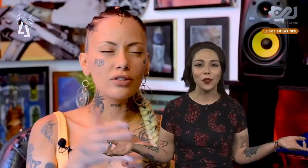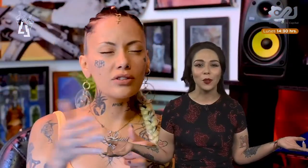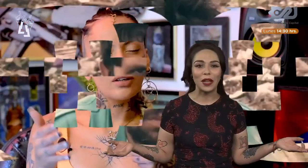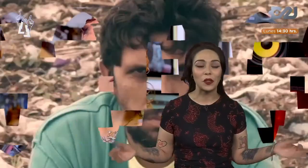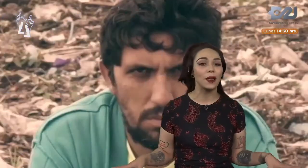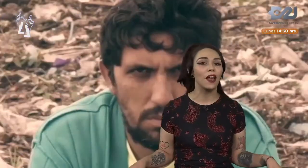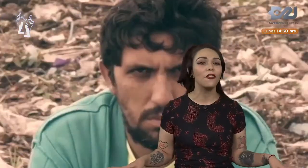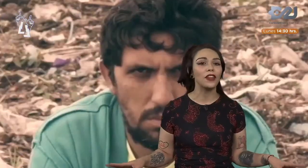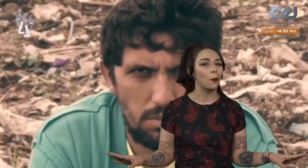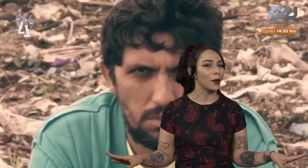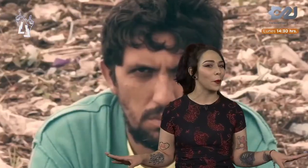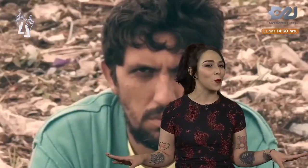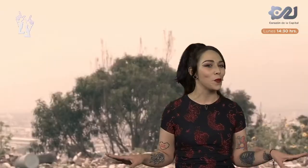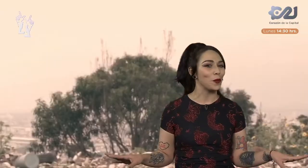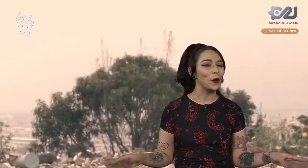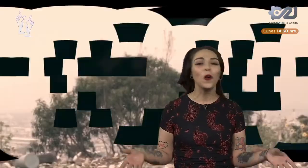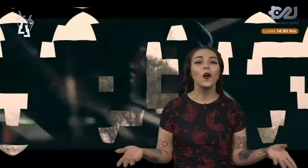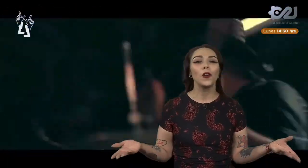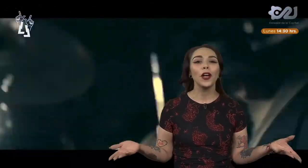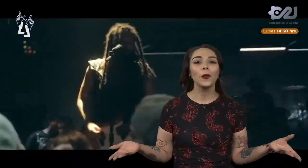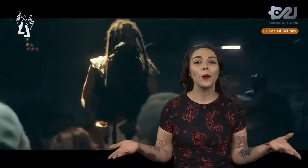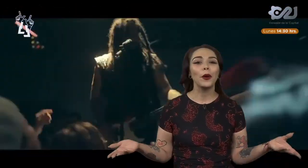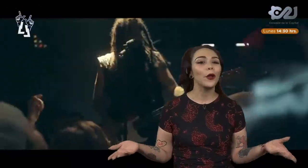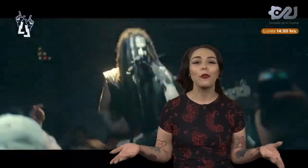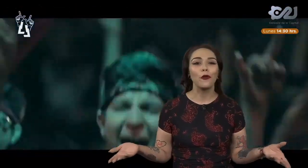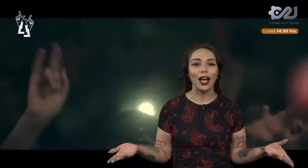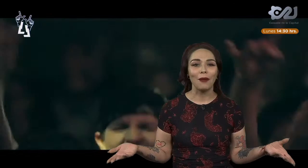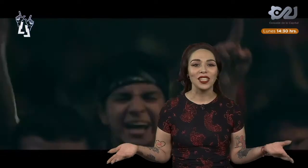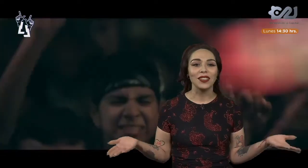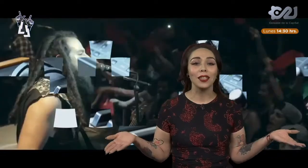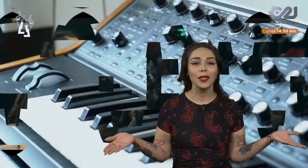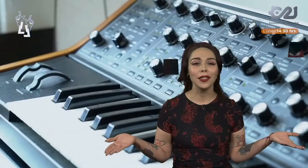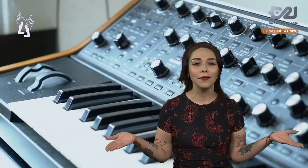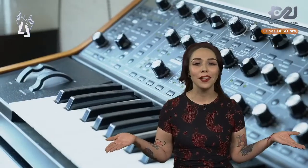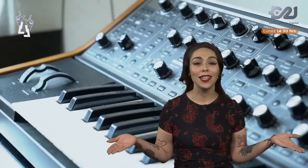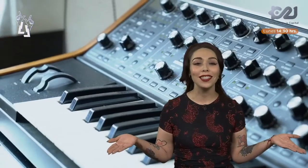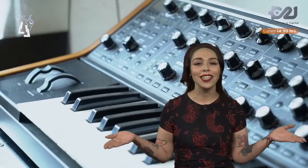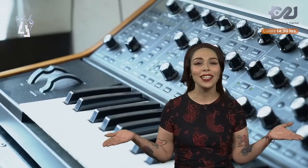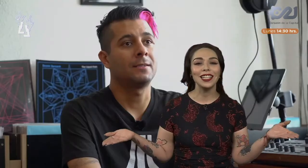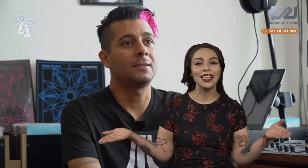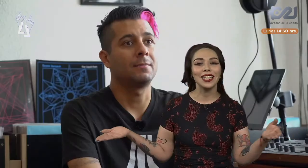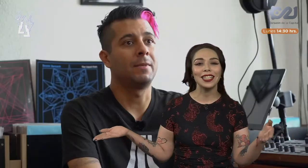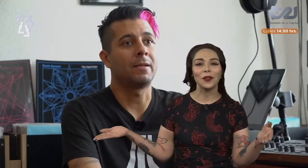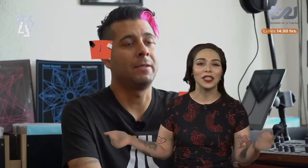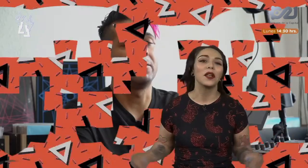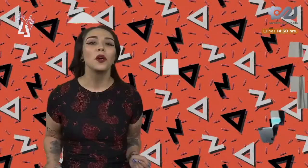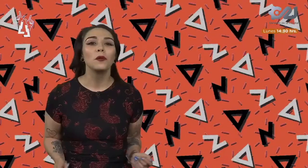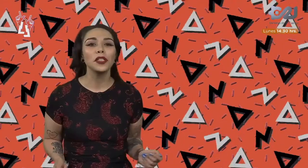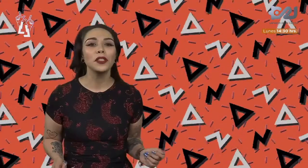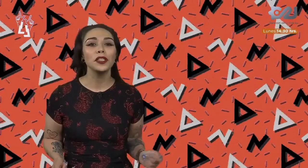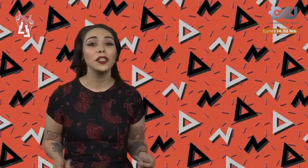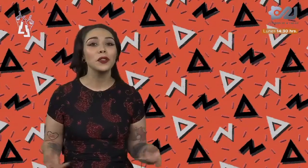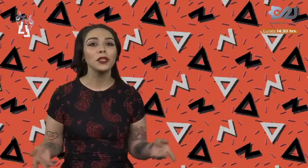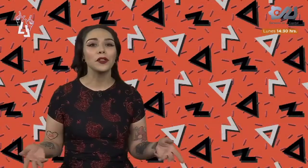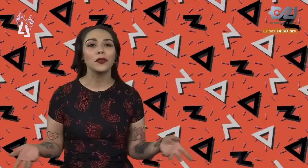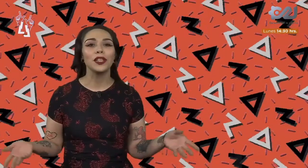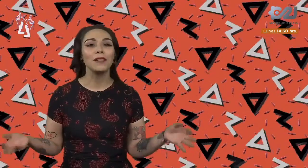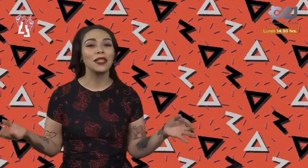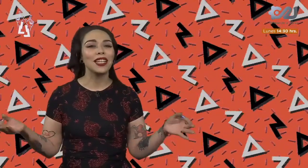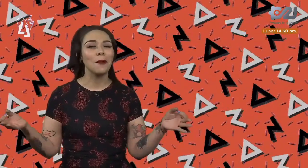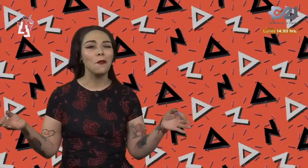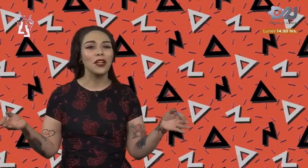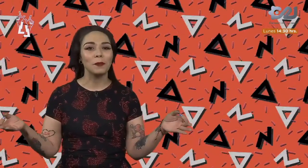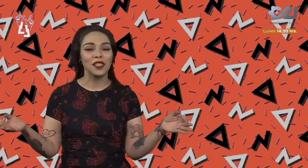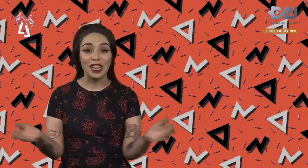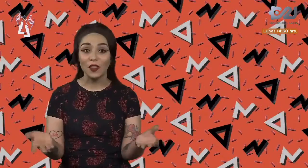y los ritmos urbanos. Belafonte, un barco muy único. Rock agropecuario con Nunca Jamás. Dimitri, viniles y sintetizadores. Músicos y sus libros con